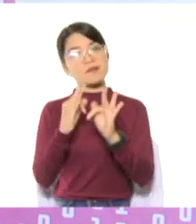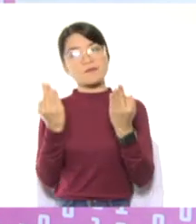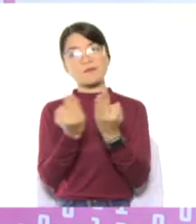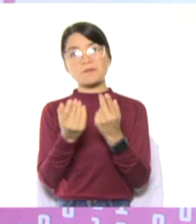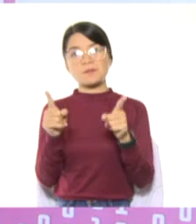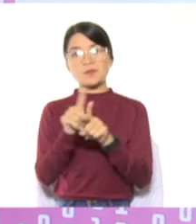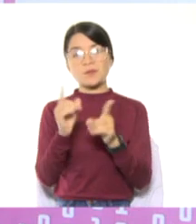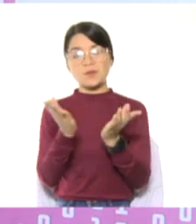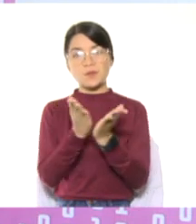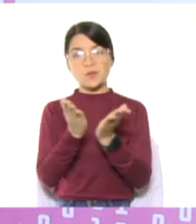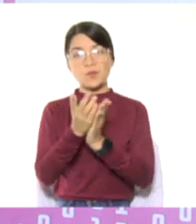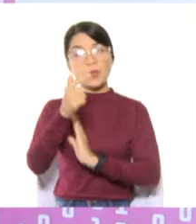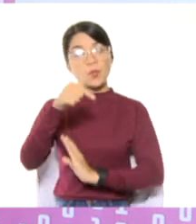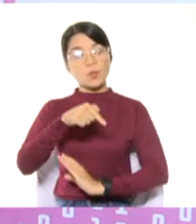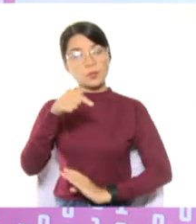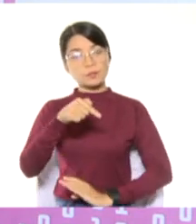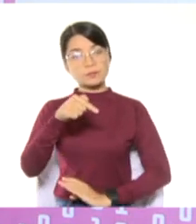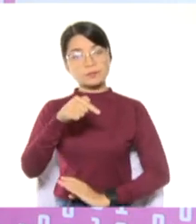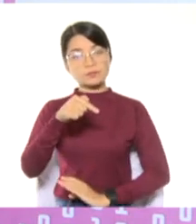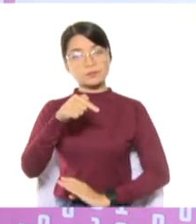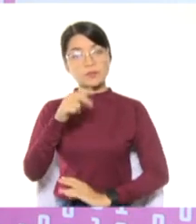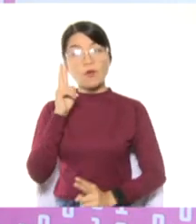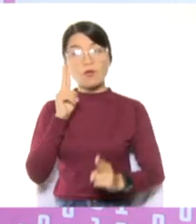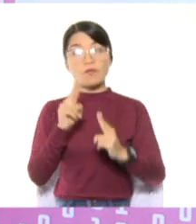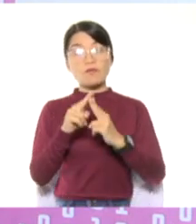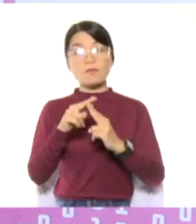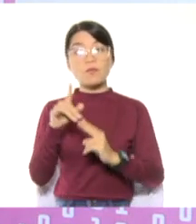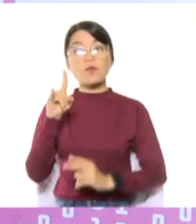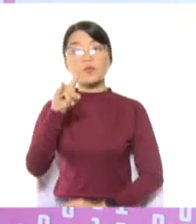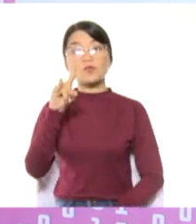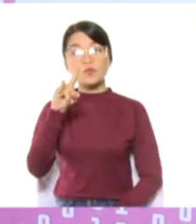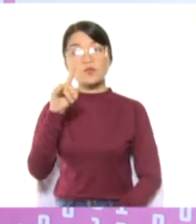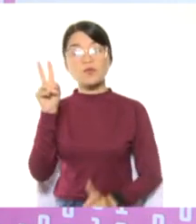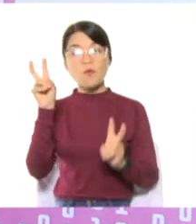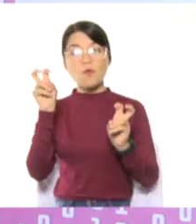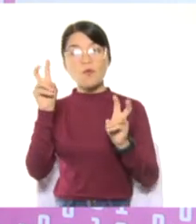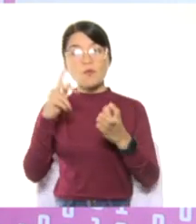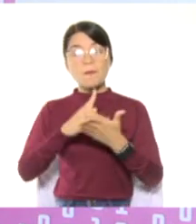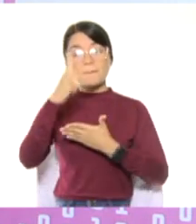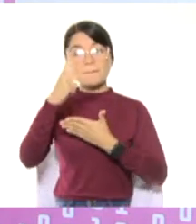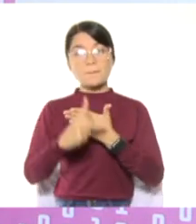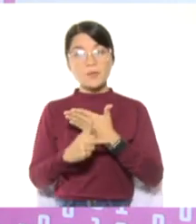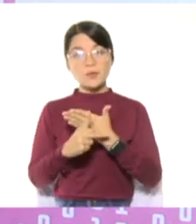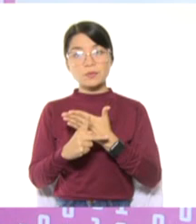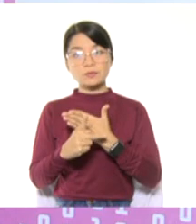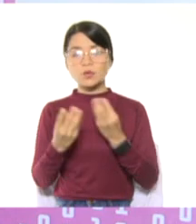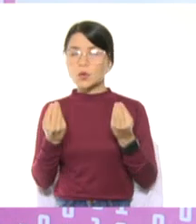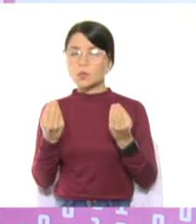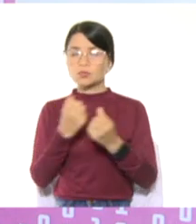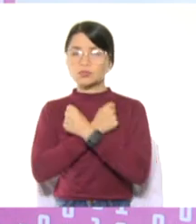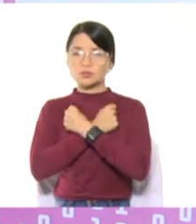Cada Familia una Escuela, pero por el día de hoy. Los esperamos el lunes con una nueva programación